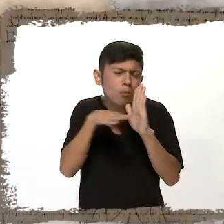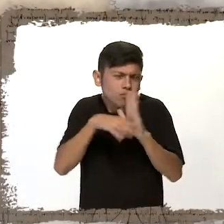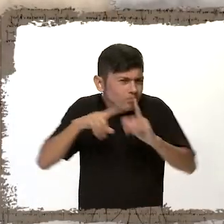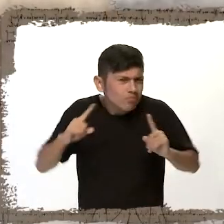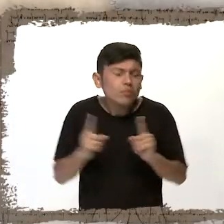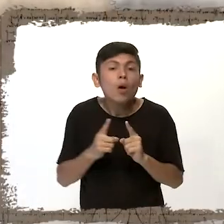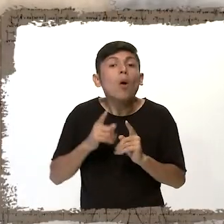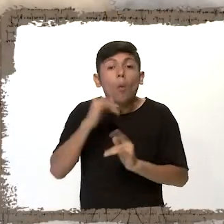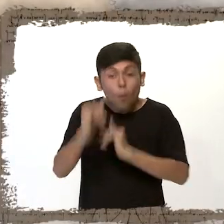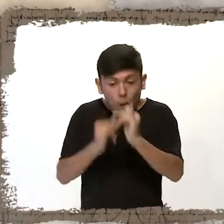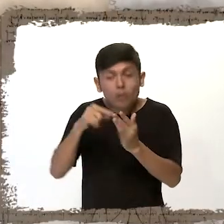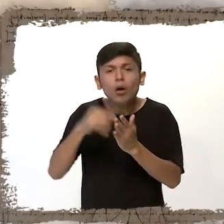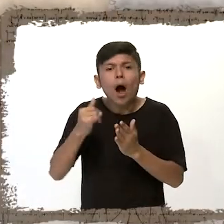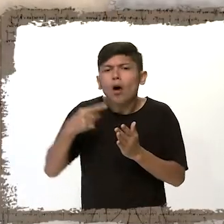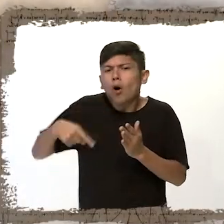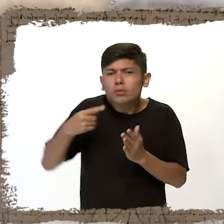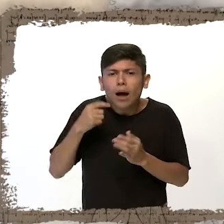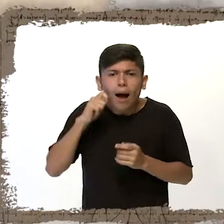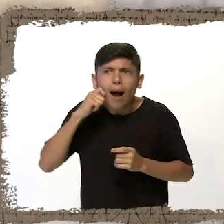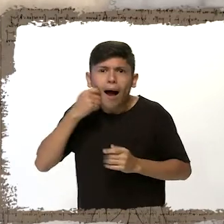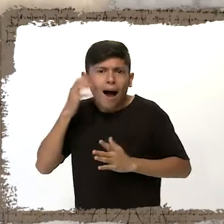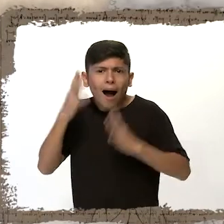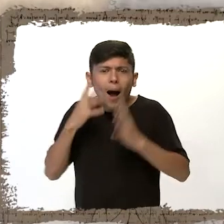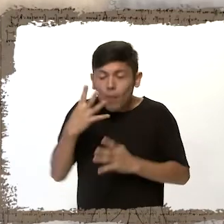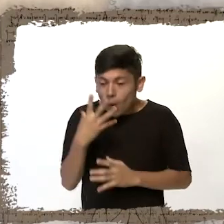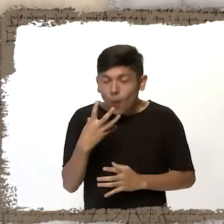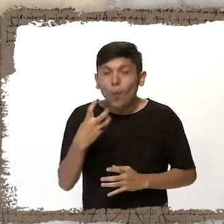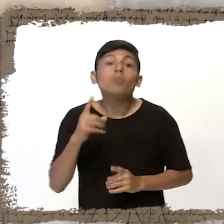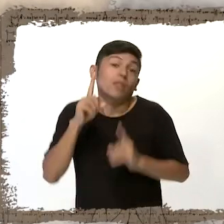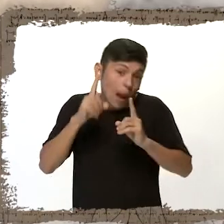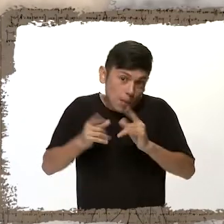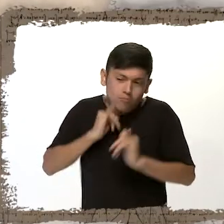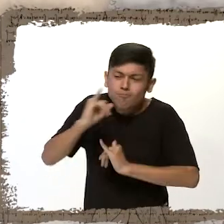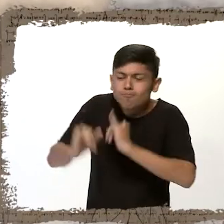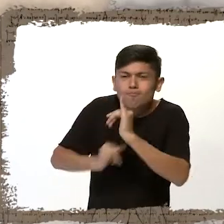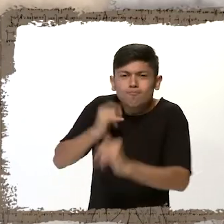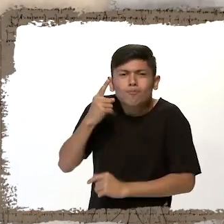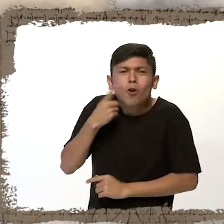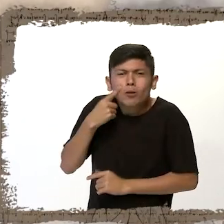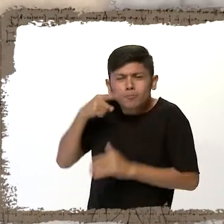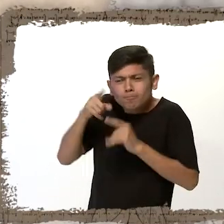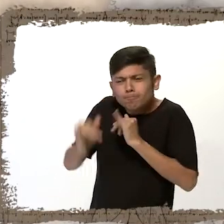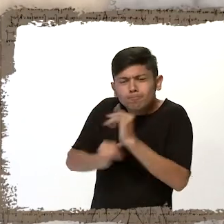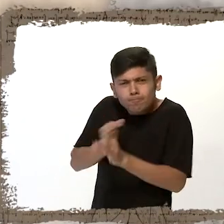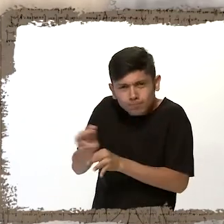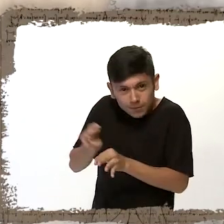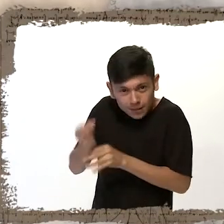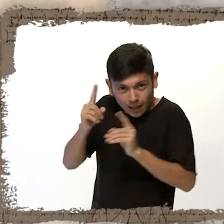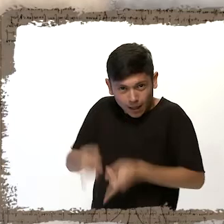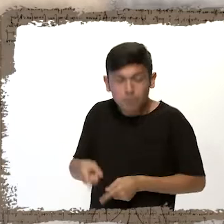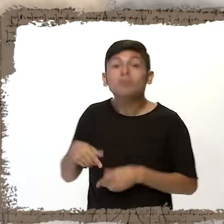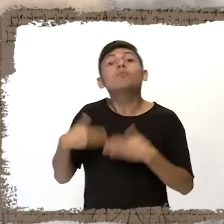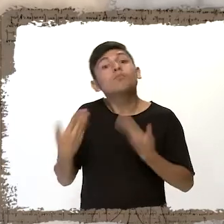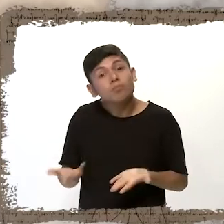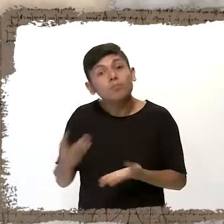Caracterizándose por su brevedad, el cuento narra hechos fantásticos para entretener o en algunos casos para transmitir algún conocimiento al